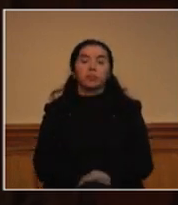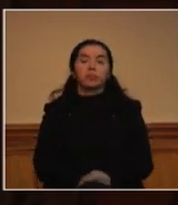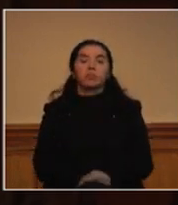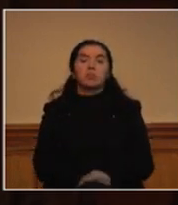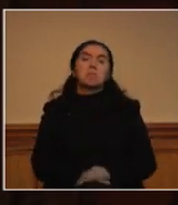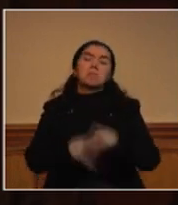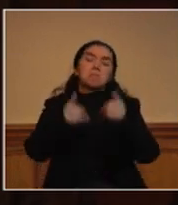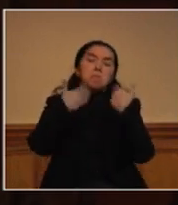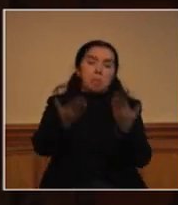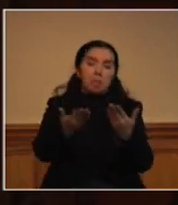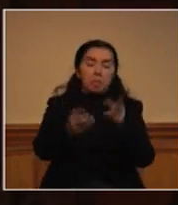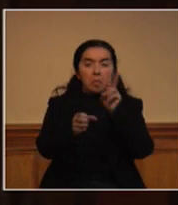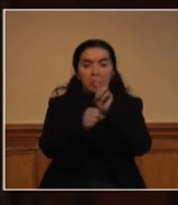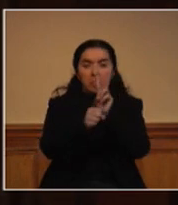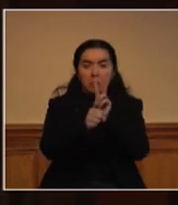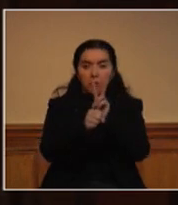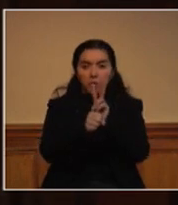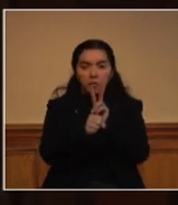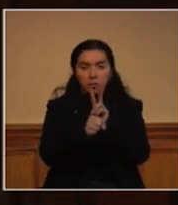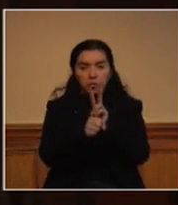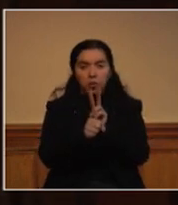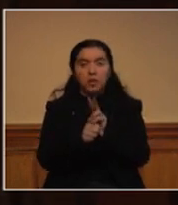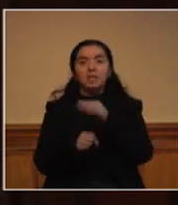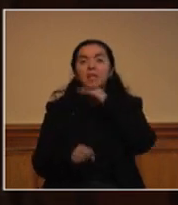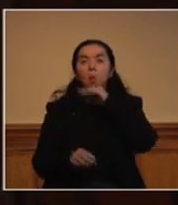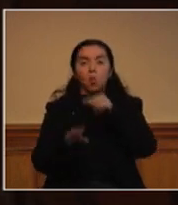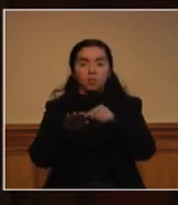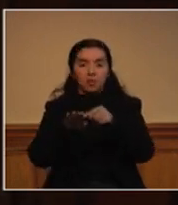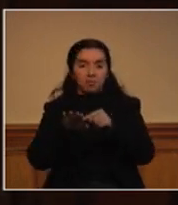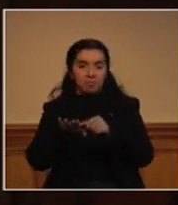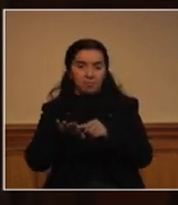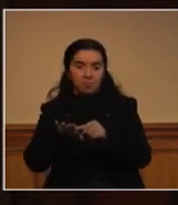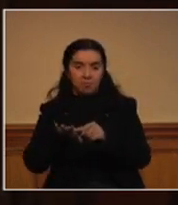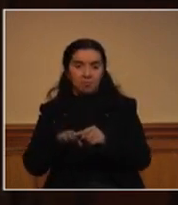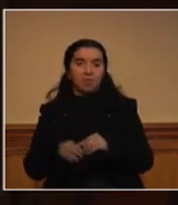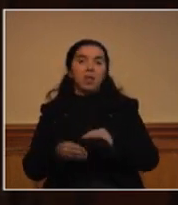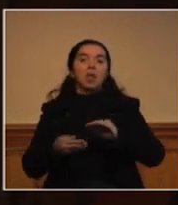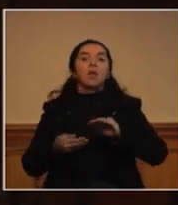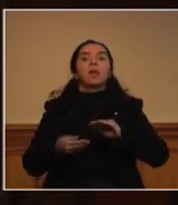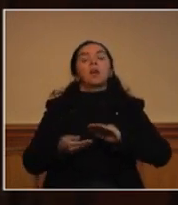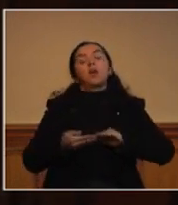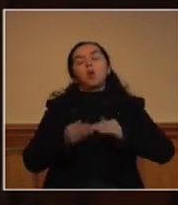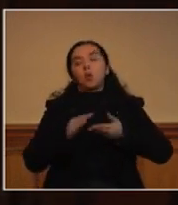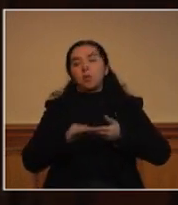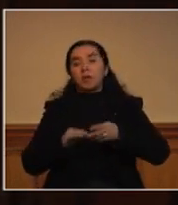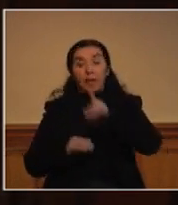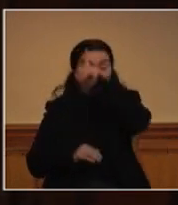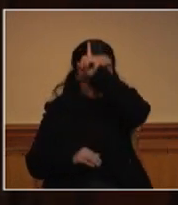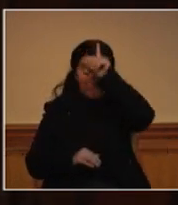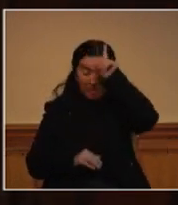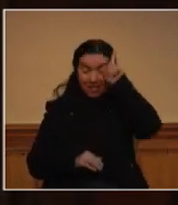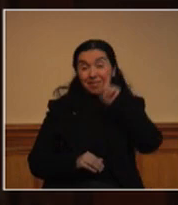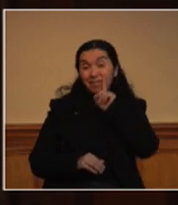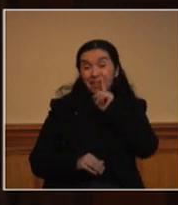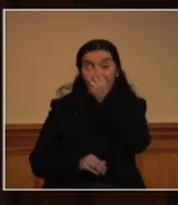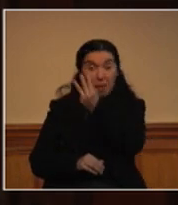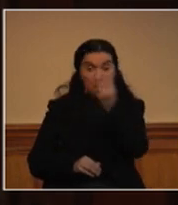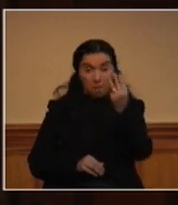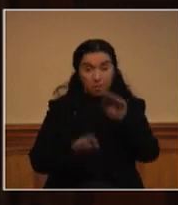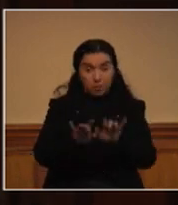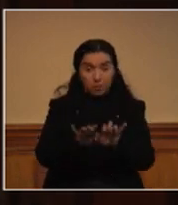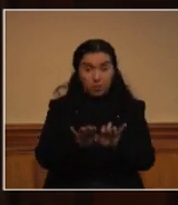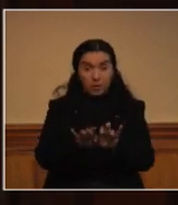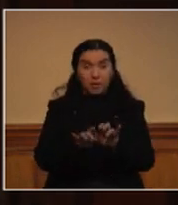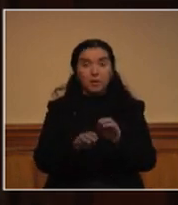para profes, donde se utilizan las TICs. En la Comunidad de Madrid tenemos otra página, que es la